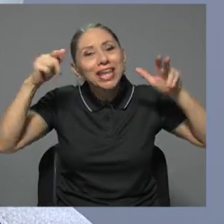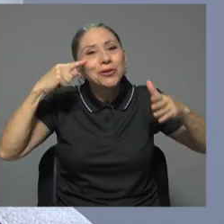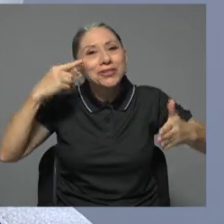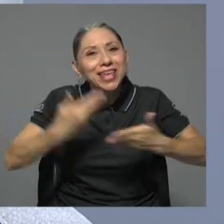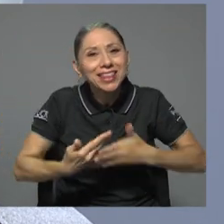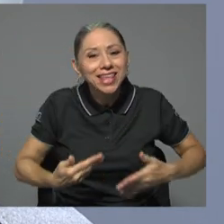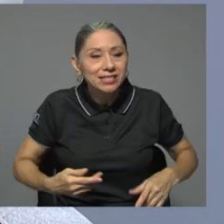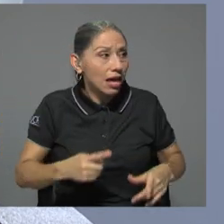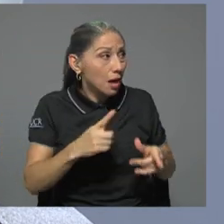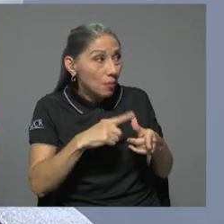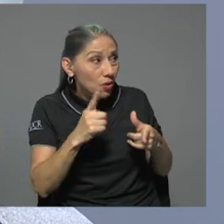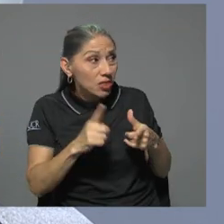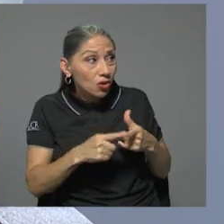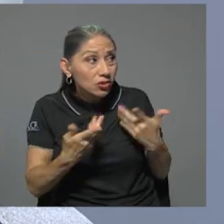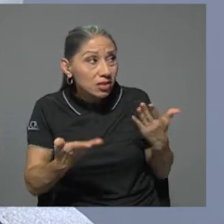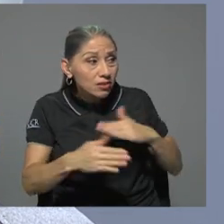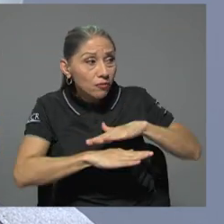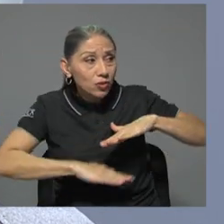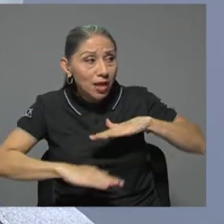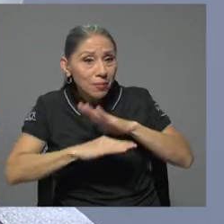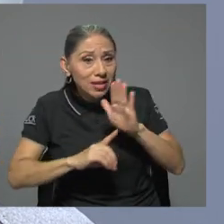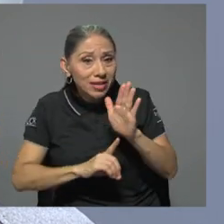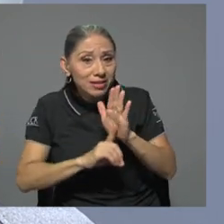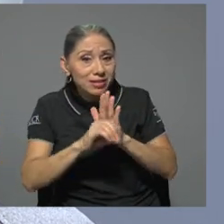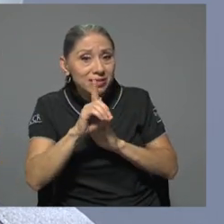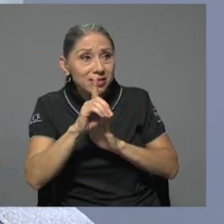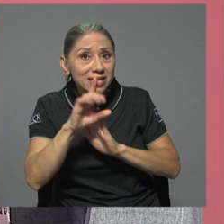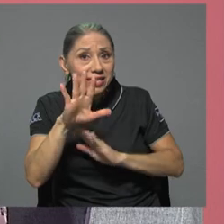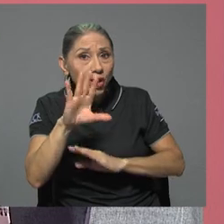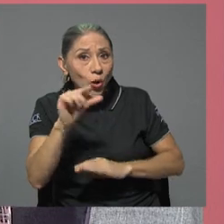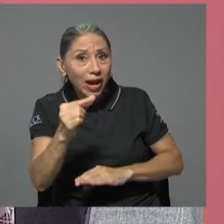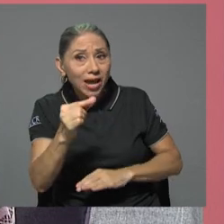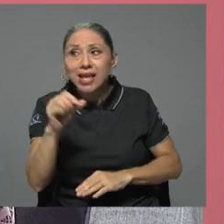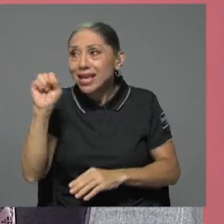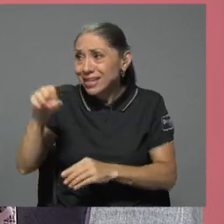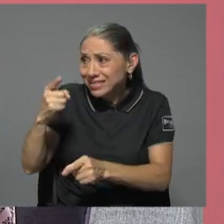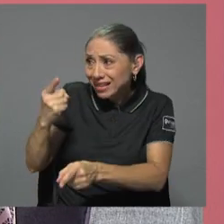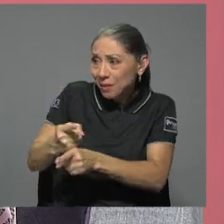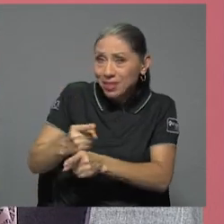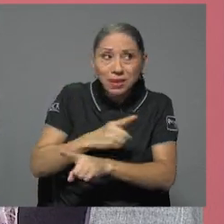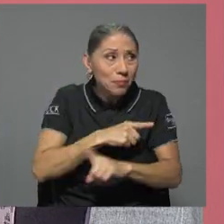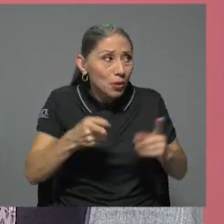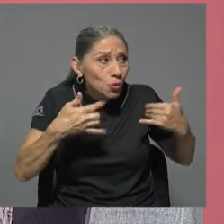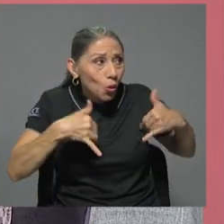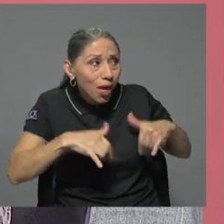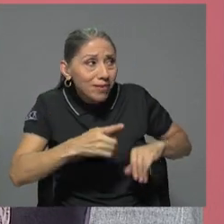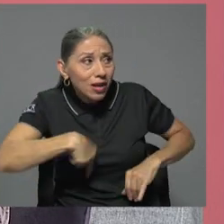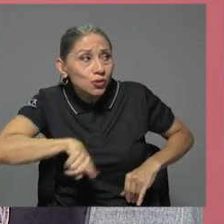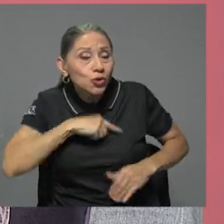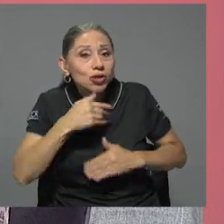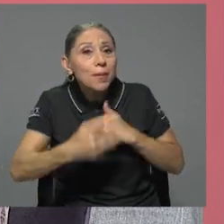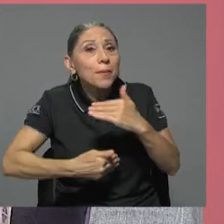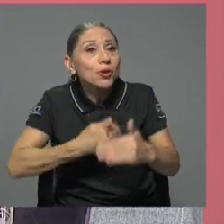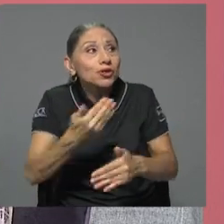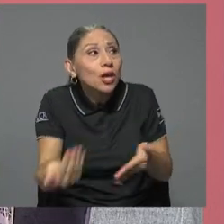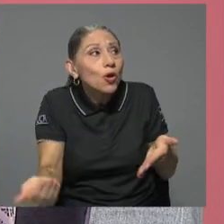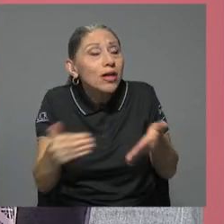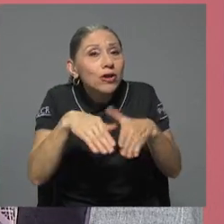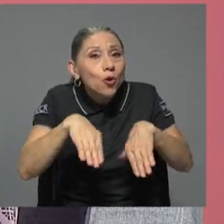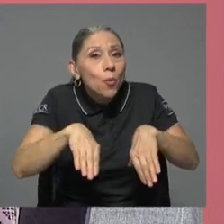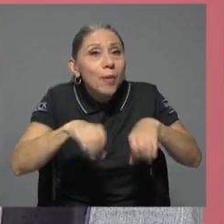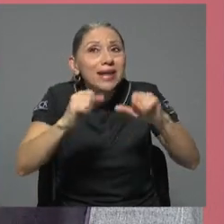pero fundamentadas en el desarrollo de 5 exactamente pero es que todas ahora nosotros estamos en proceso de recuperación en las